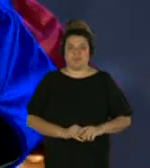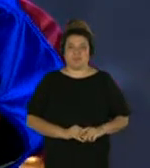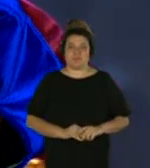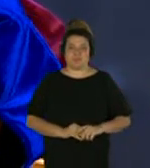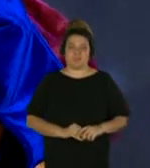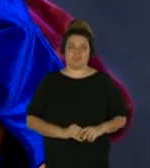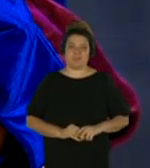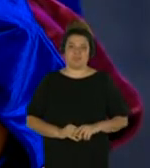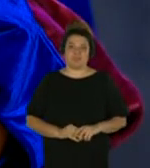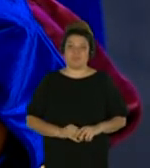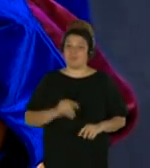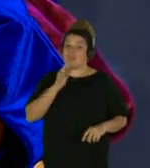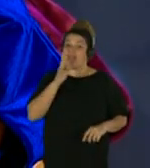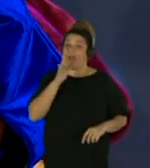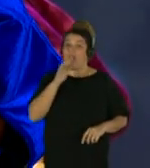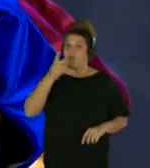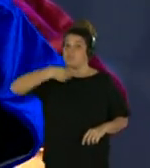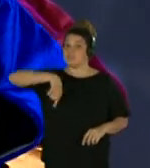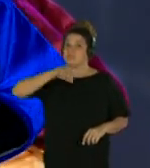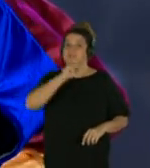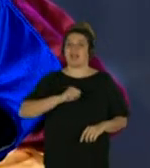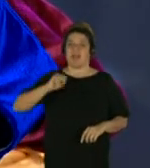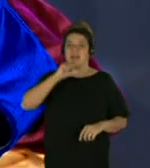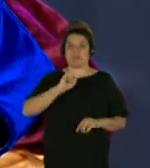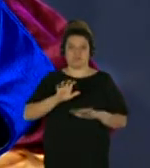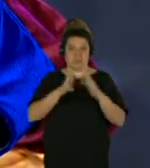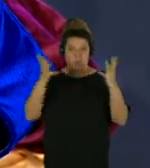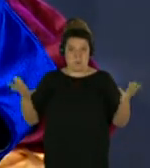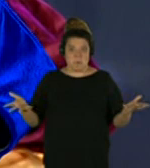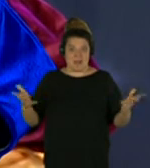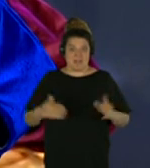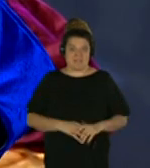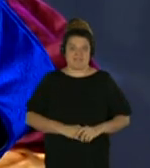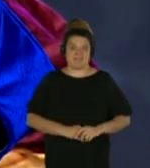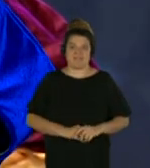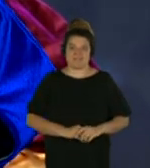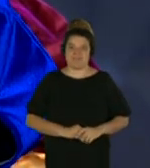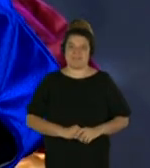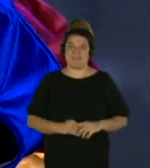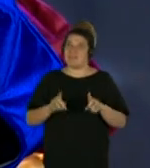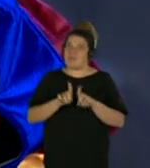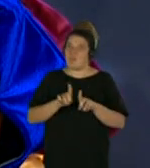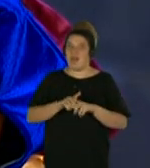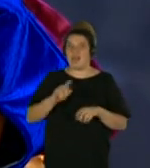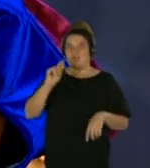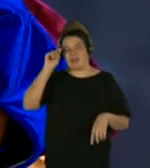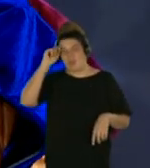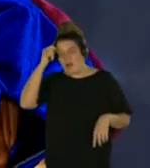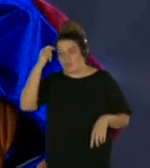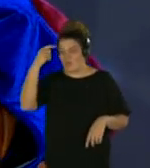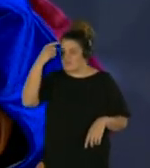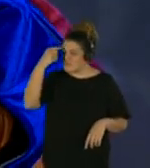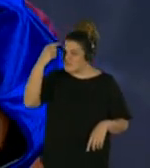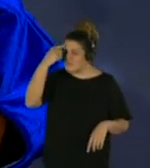Ahora vamos a continuar con nuestra canción, que es un poco el recuerdo, es un poco la nostalgia de